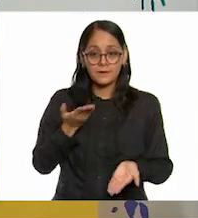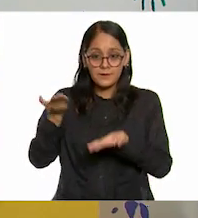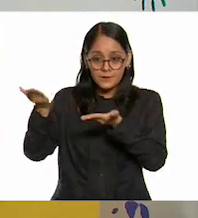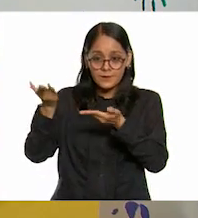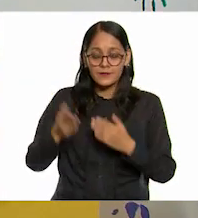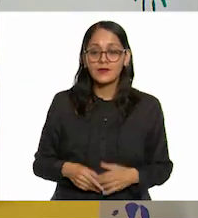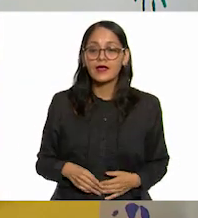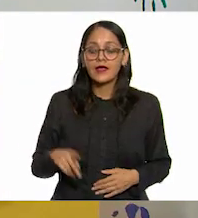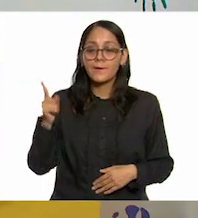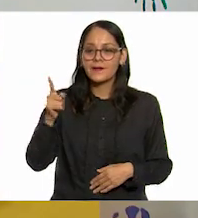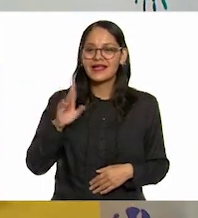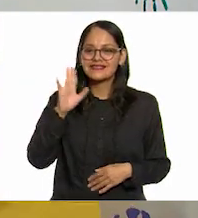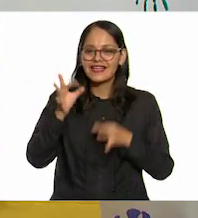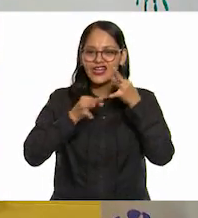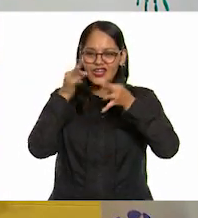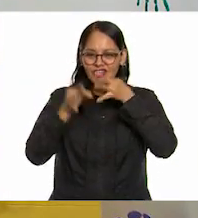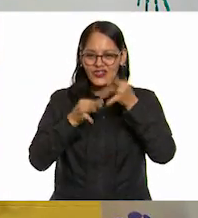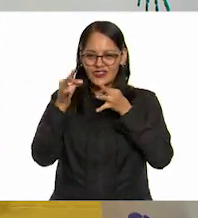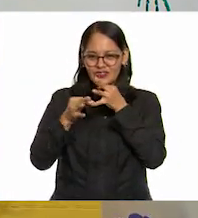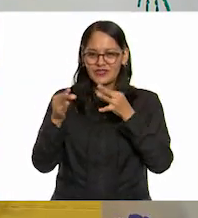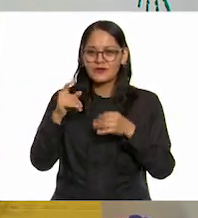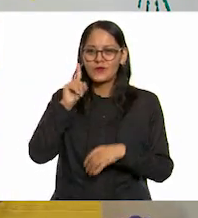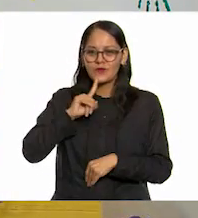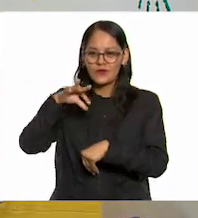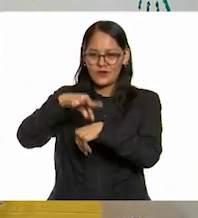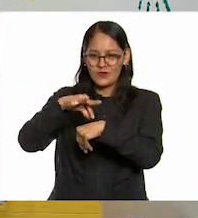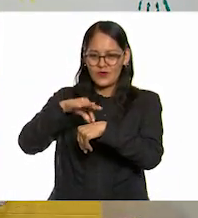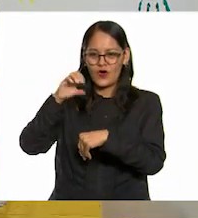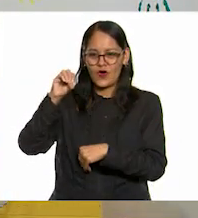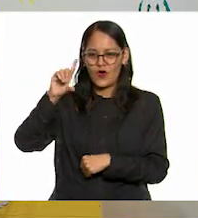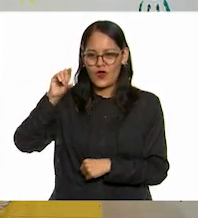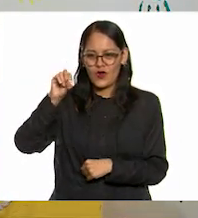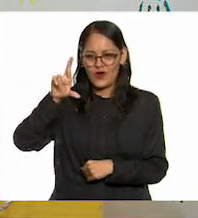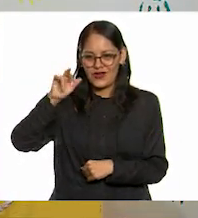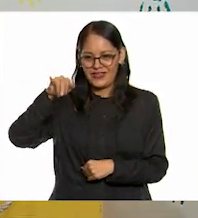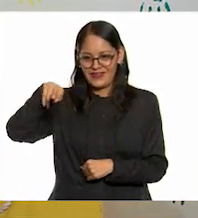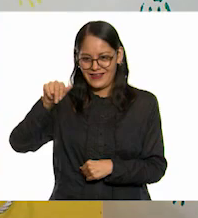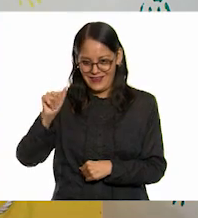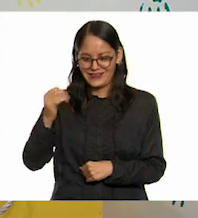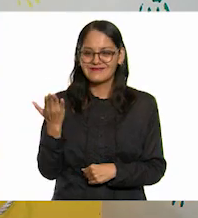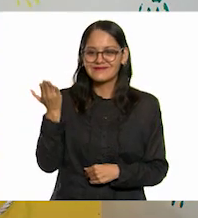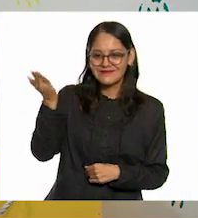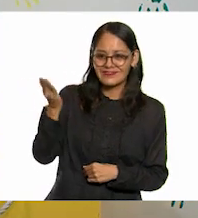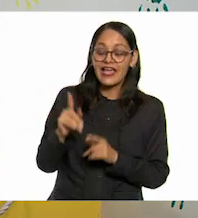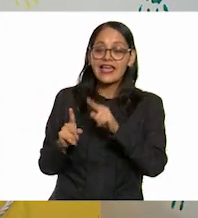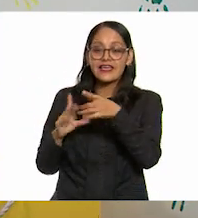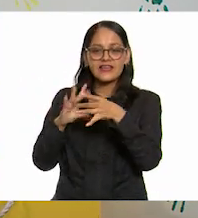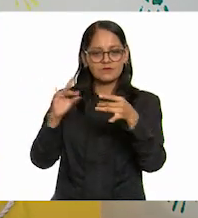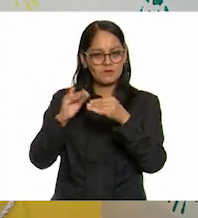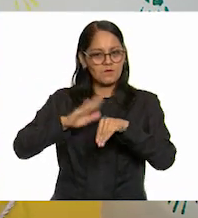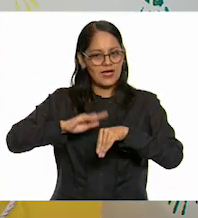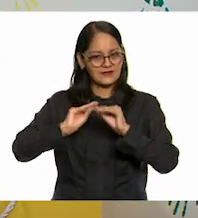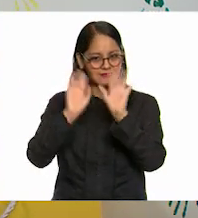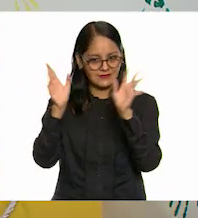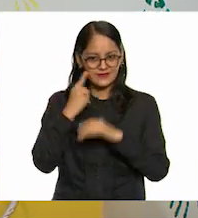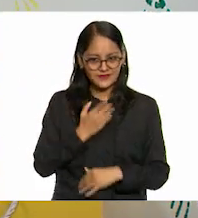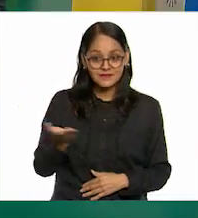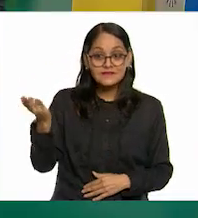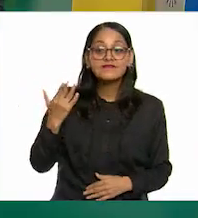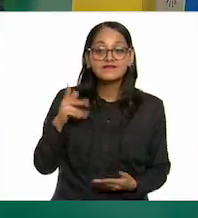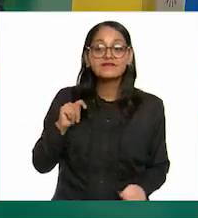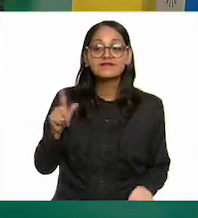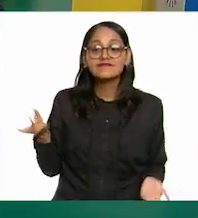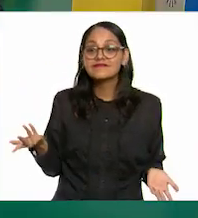en nuestro noticiero, el informativo, con la doctora Olorina Alertina, para que les explique mejor este tema. ¿Qué les parece?